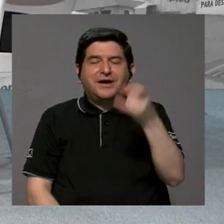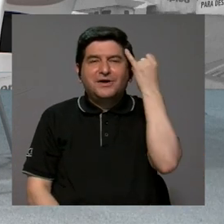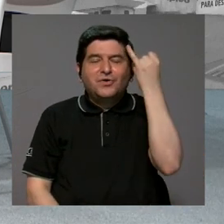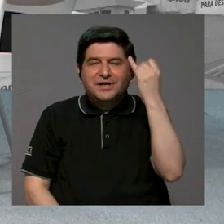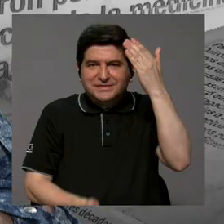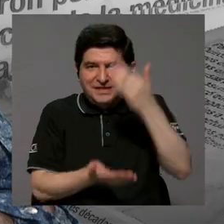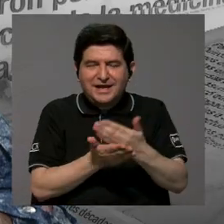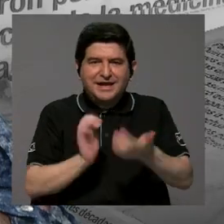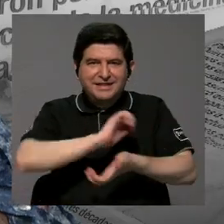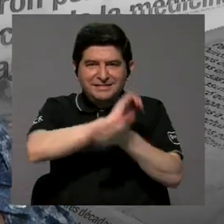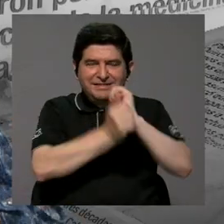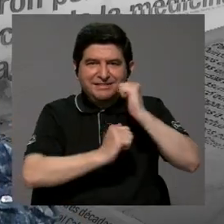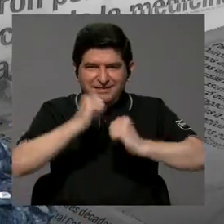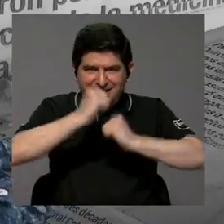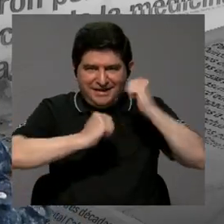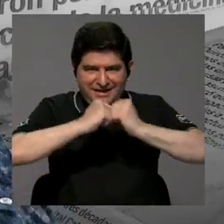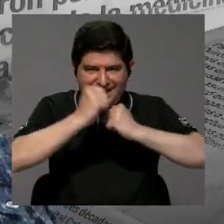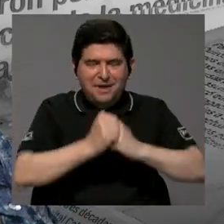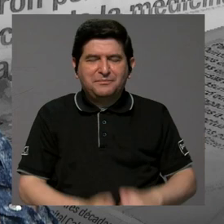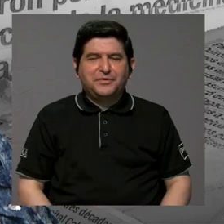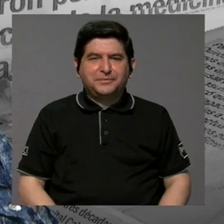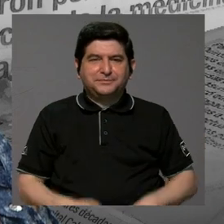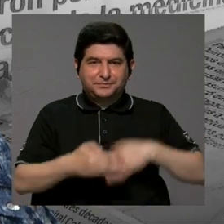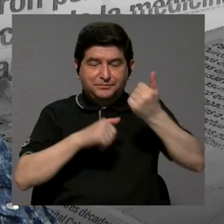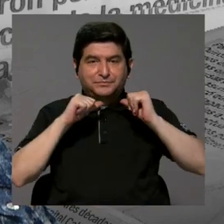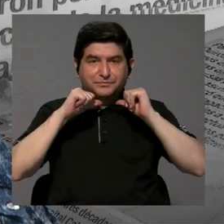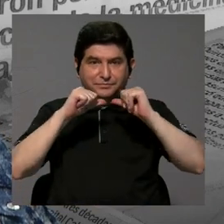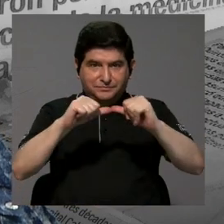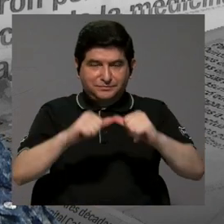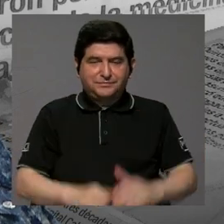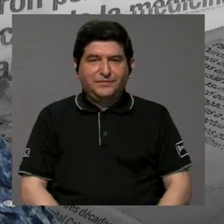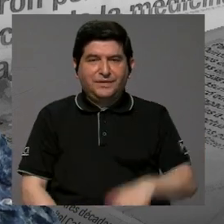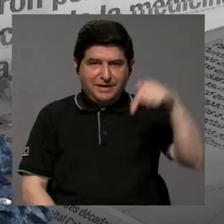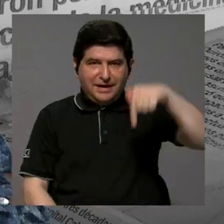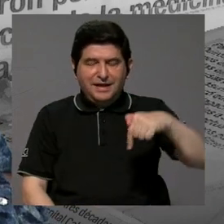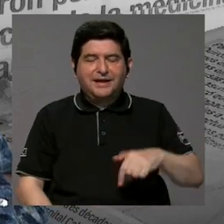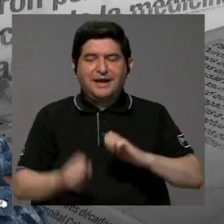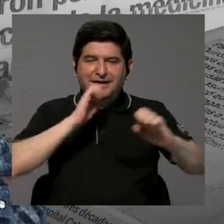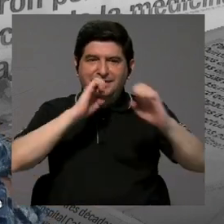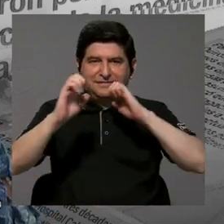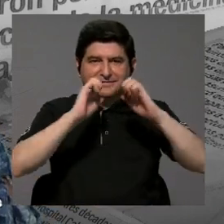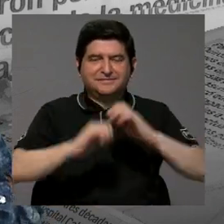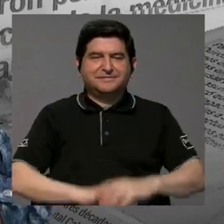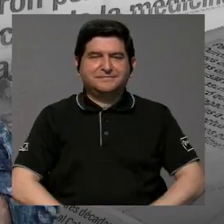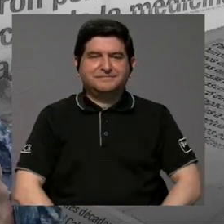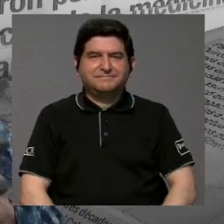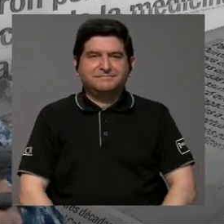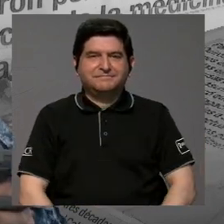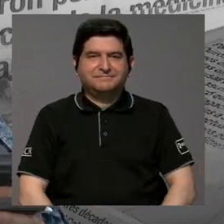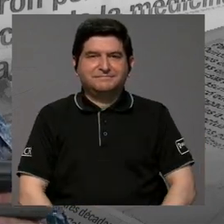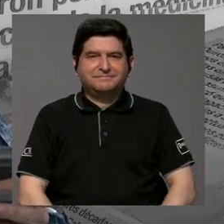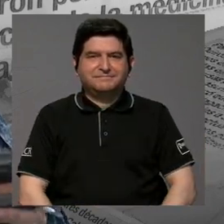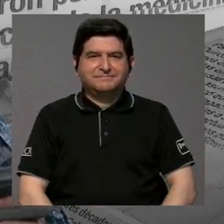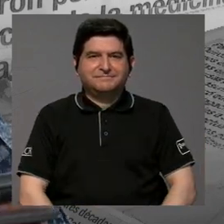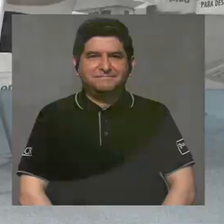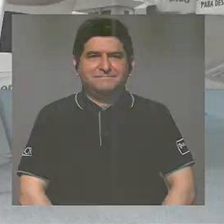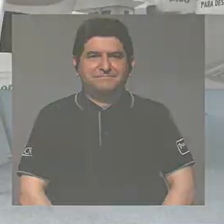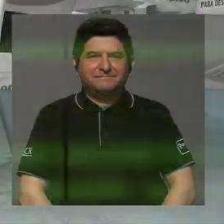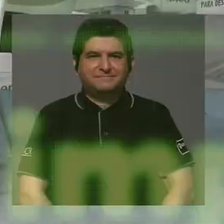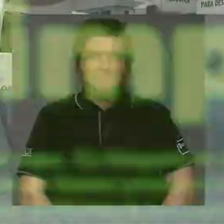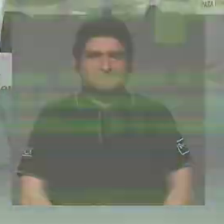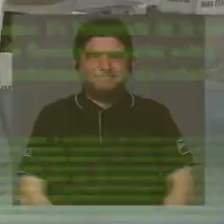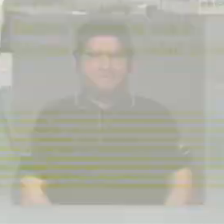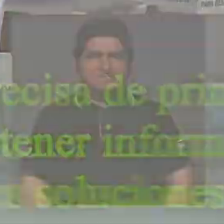a quedarnos con eso de los cambios estructurales y enseguida continuamos con más de esta entrevista.